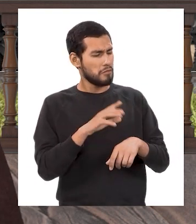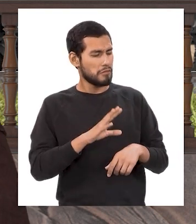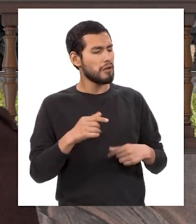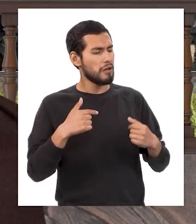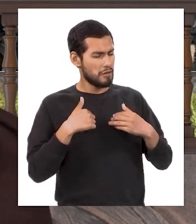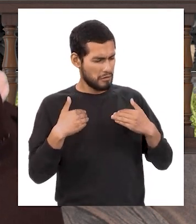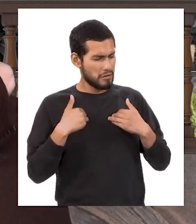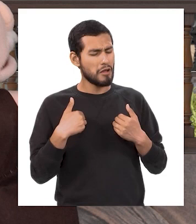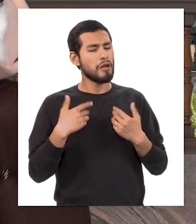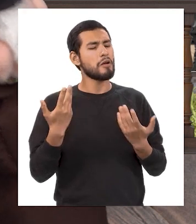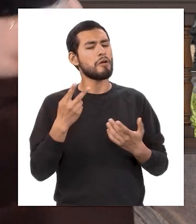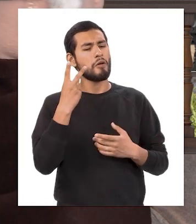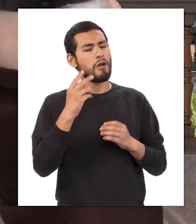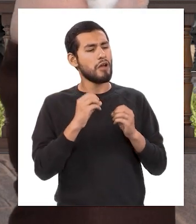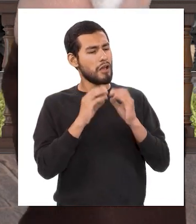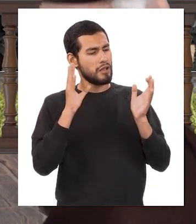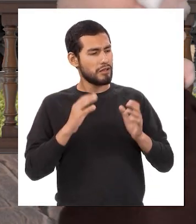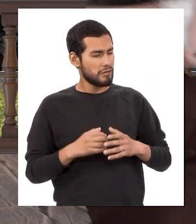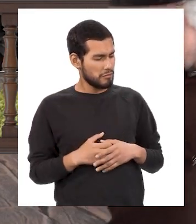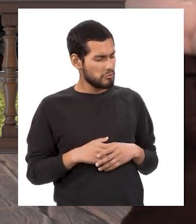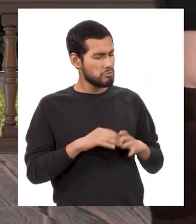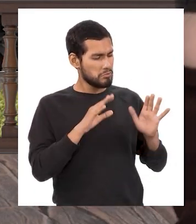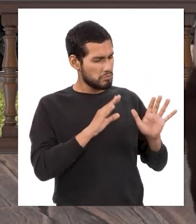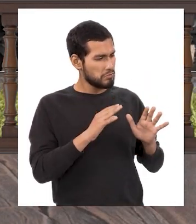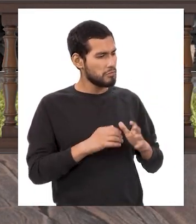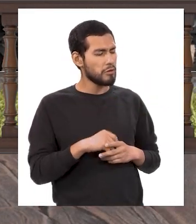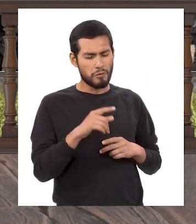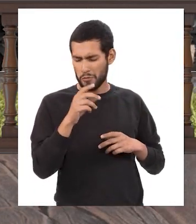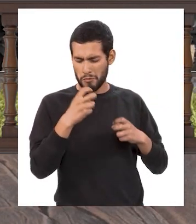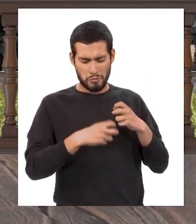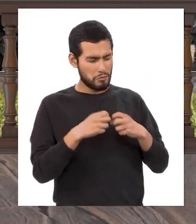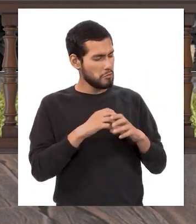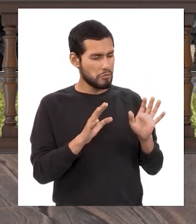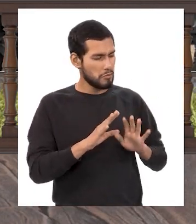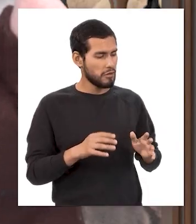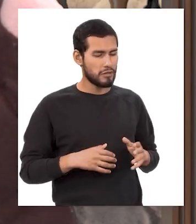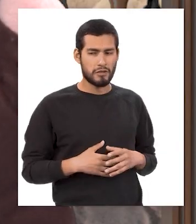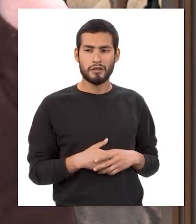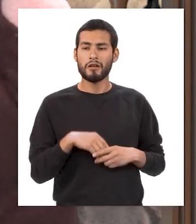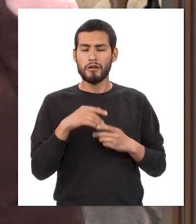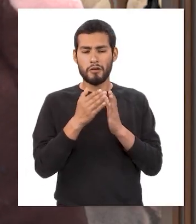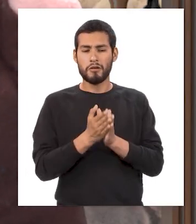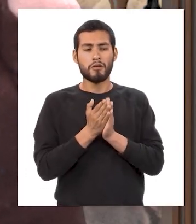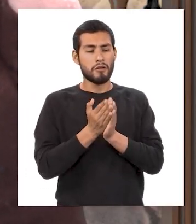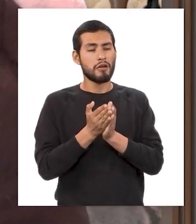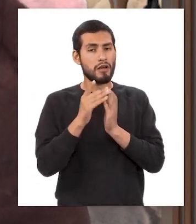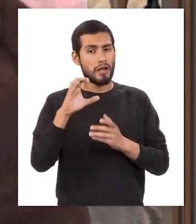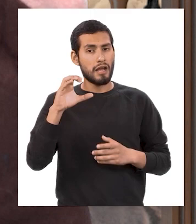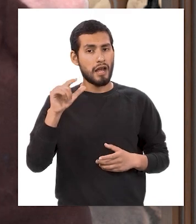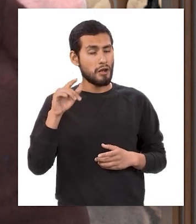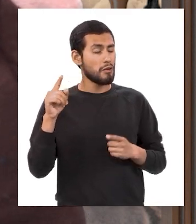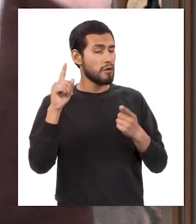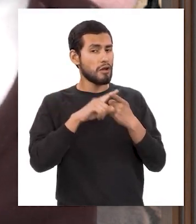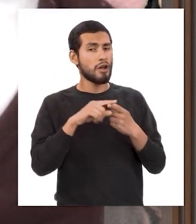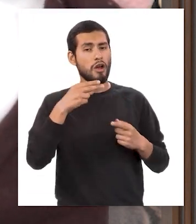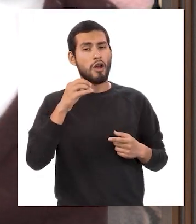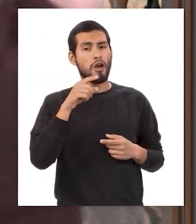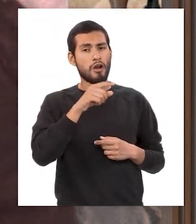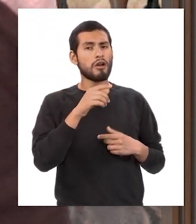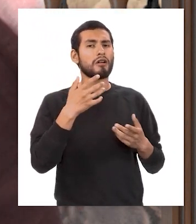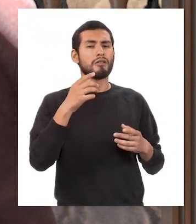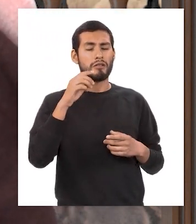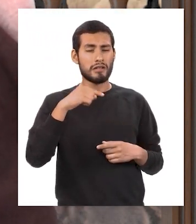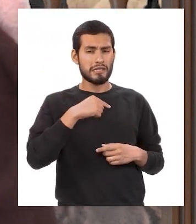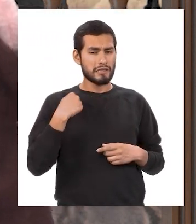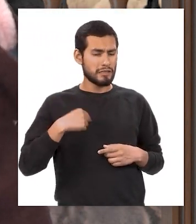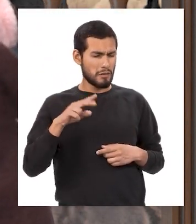tiempo. Tenemos una ventaja de 2 días. Así que no habrá problema. Hay un barco que sale de Calcuta a Hong Kong el